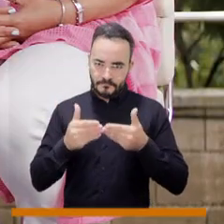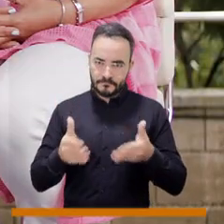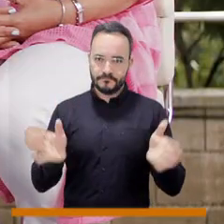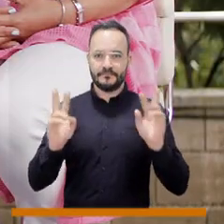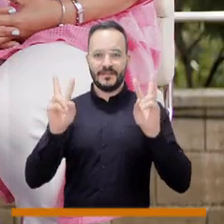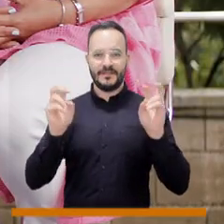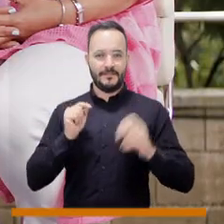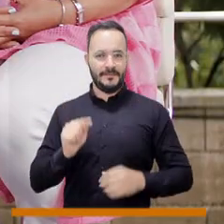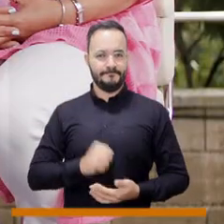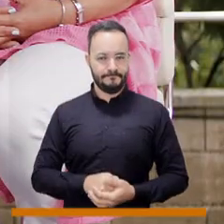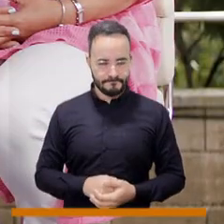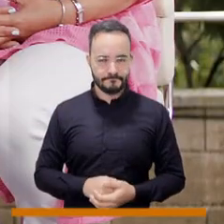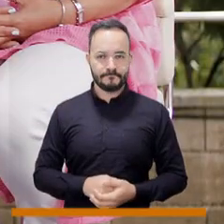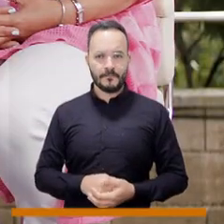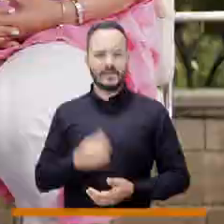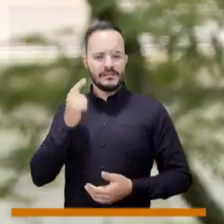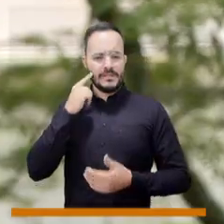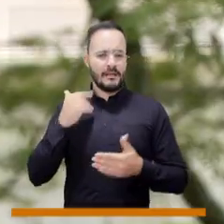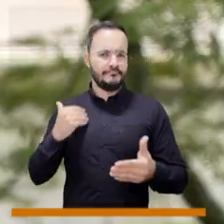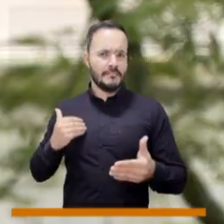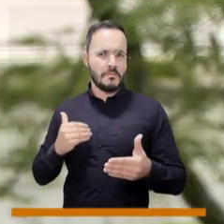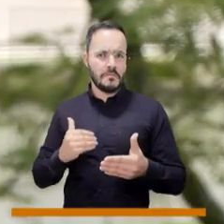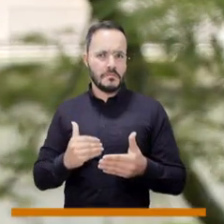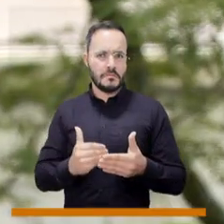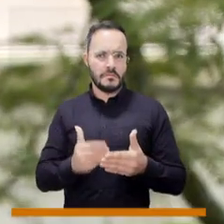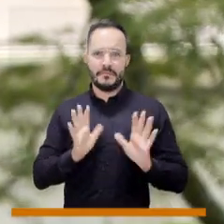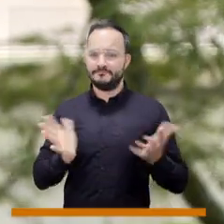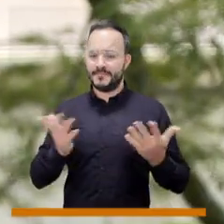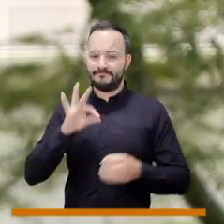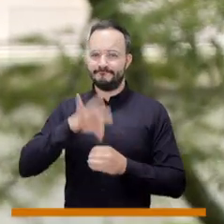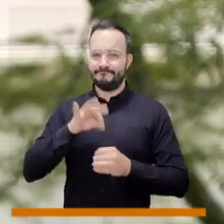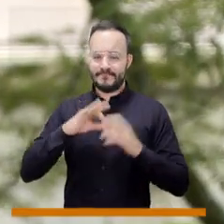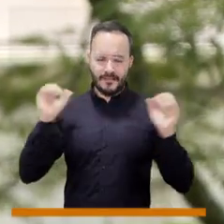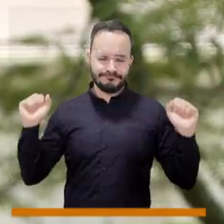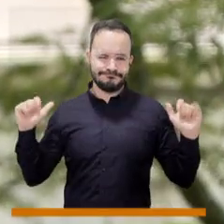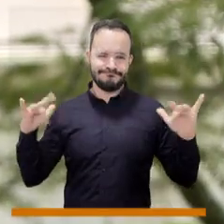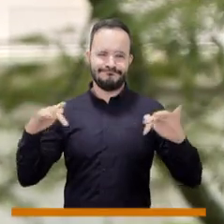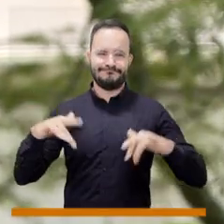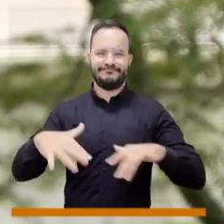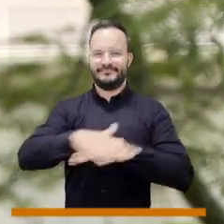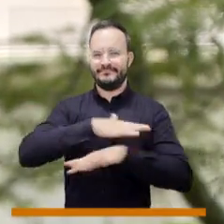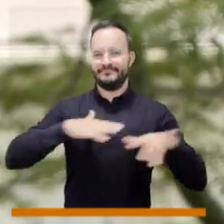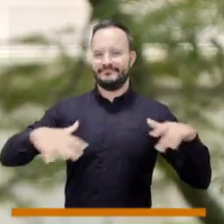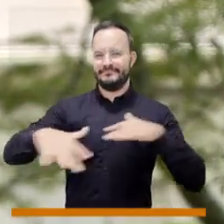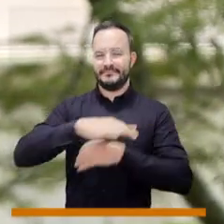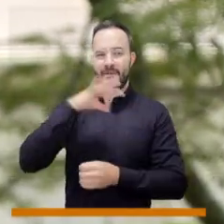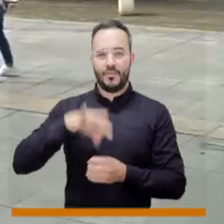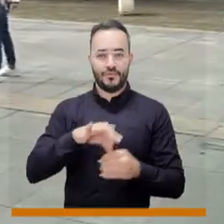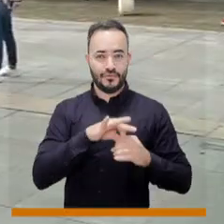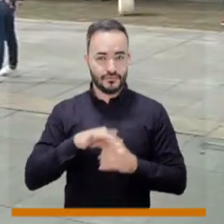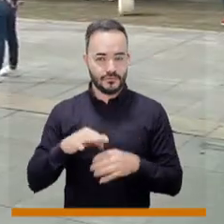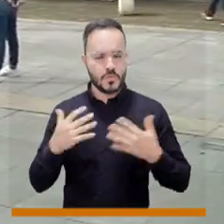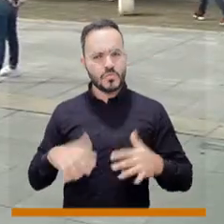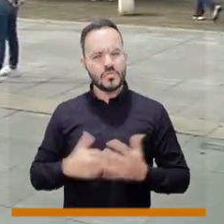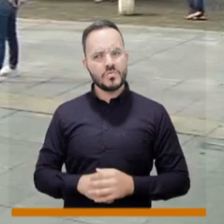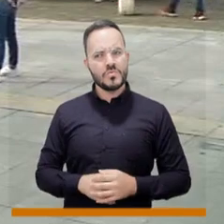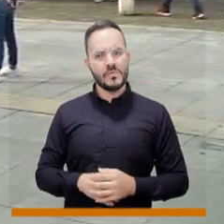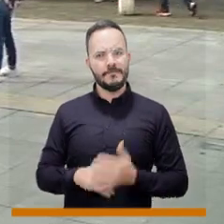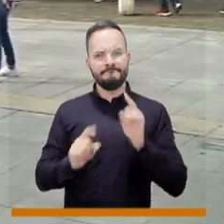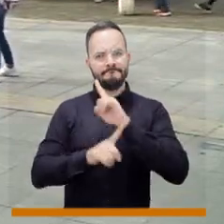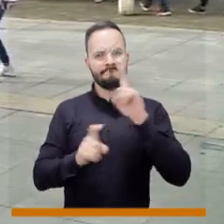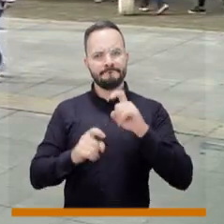listo para ya acercarnos a ese momento de la fiesta de la democracia, las elecciones. ¿Cómo enfrentar